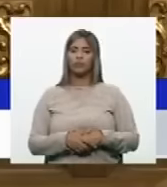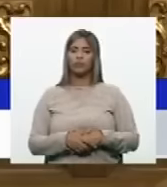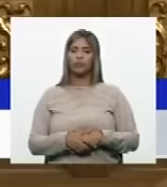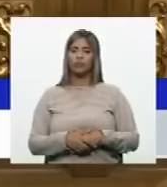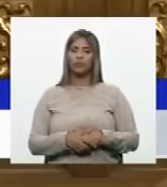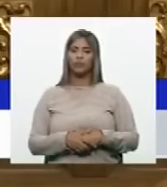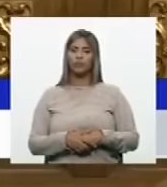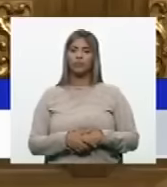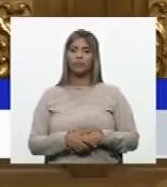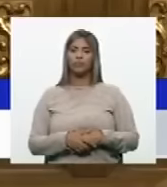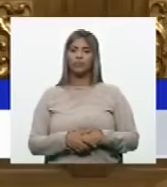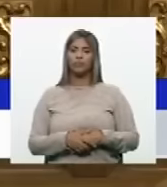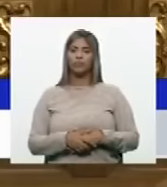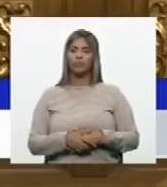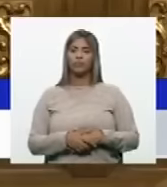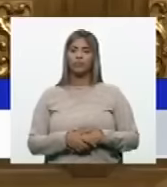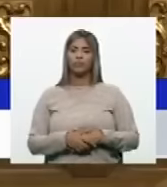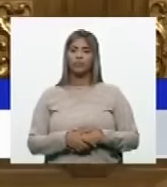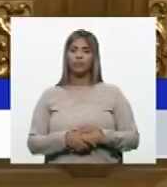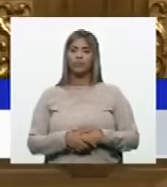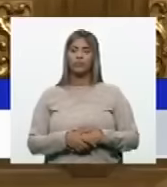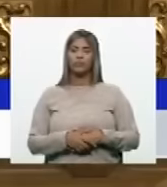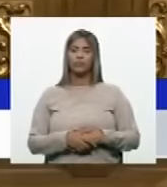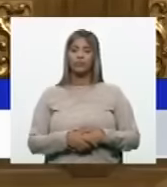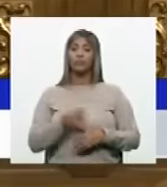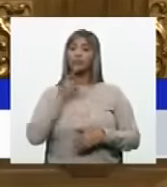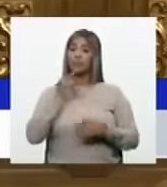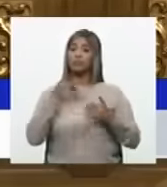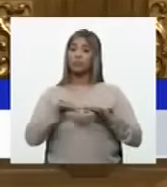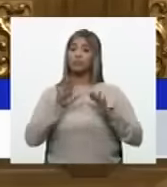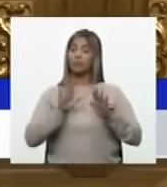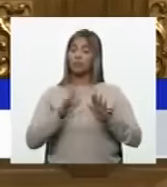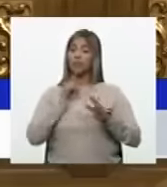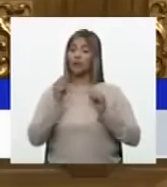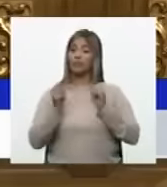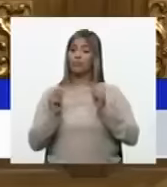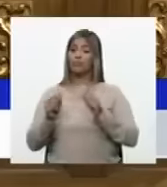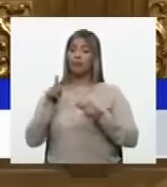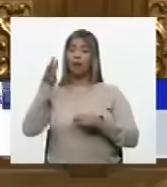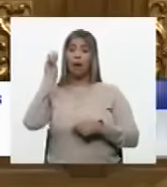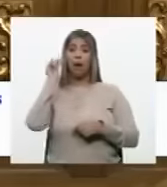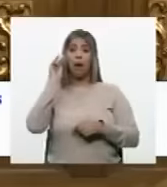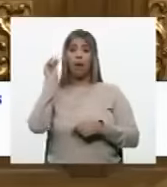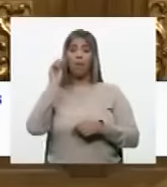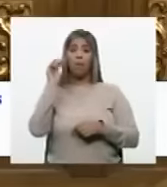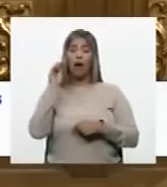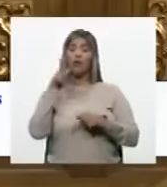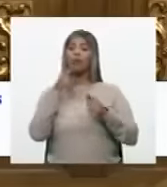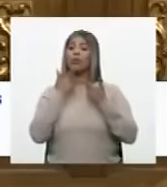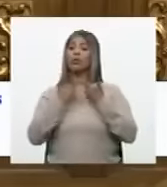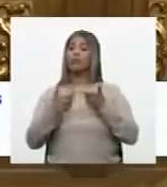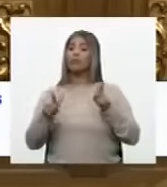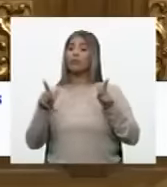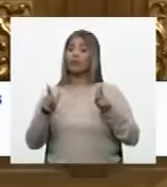A propósito de que hablaron de los maestros del